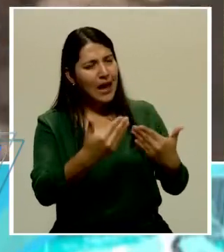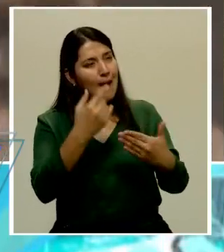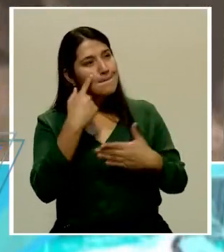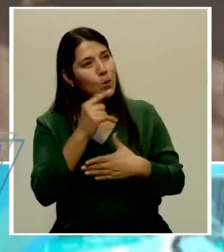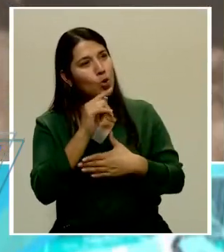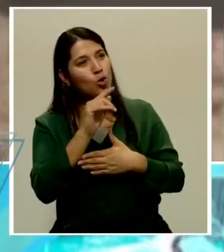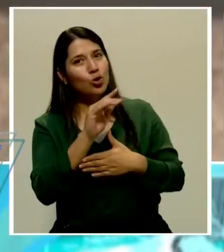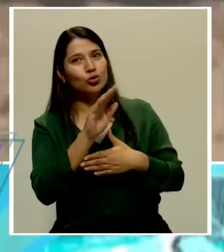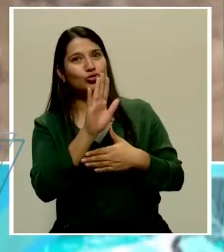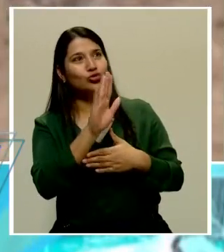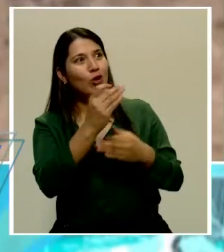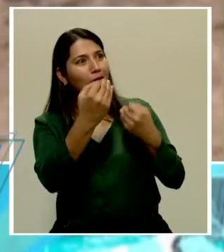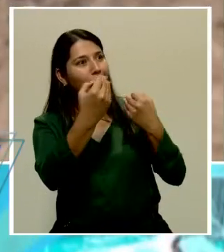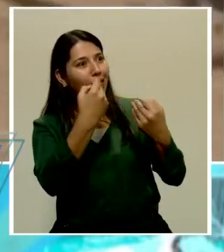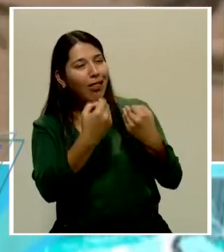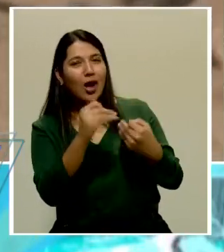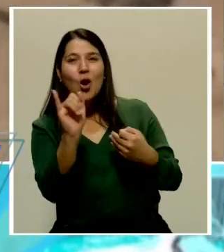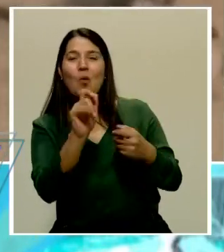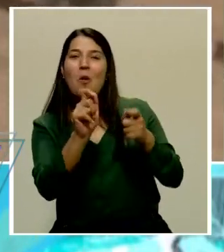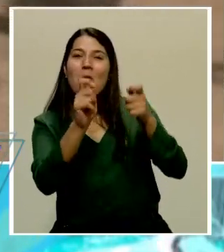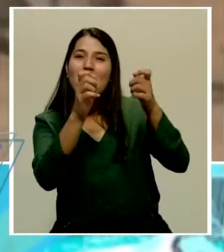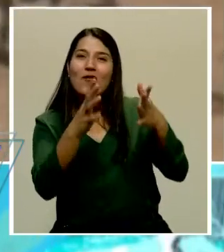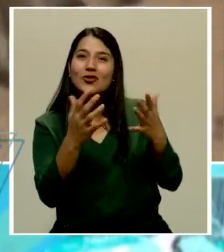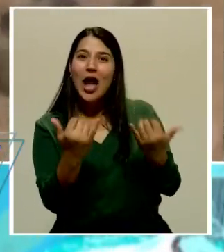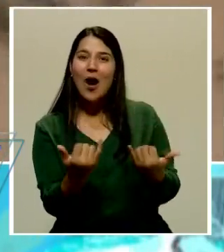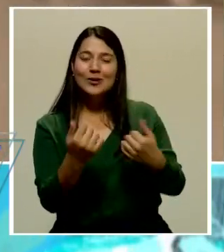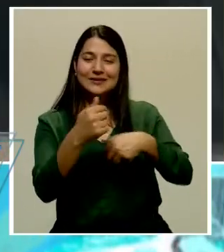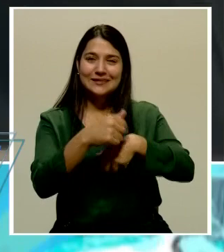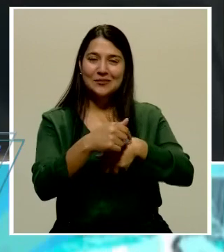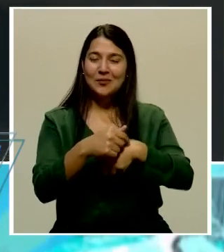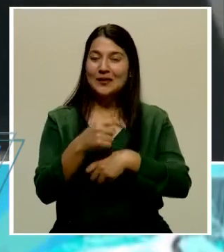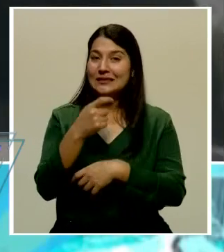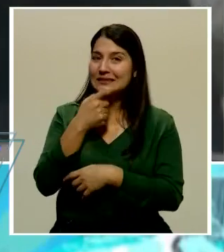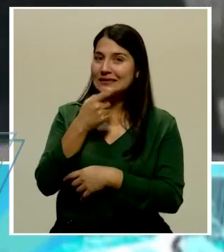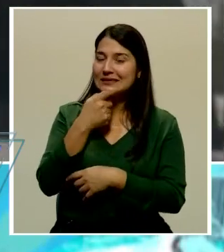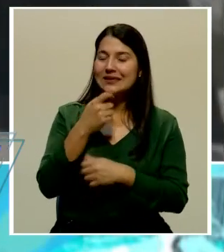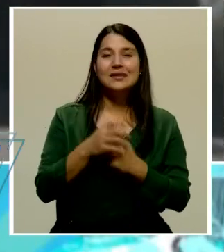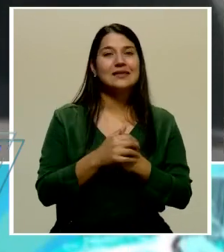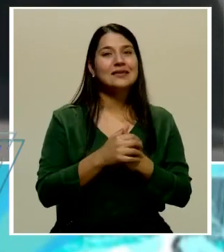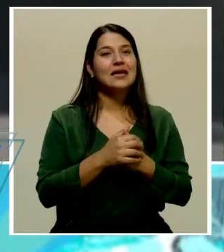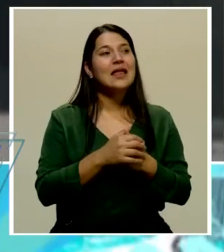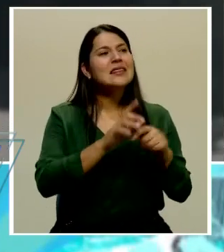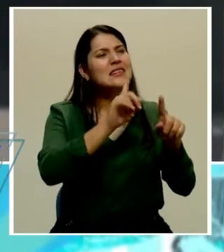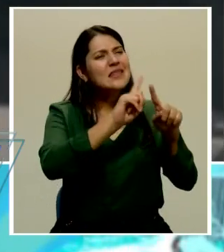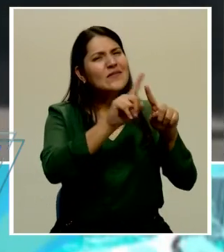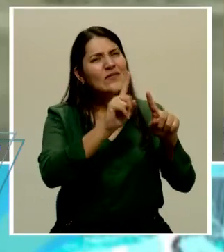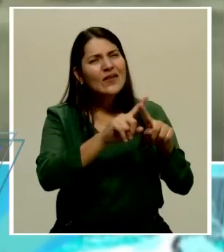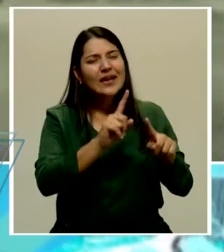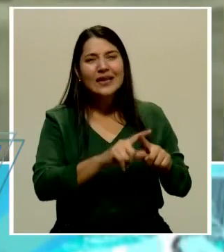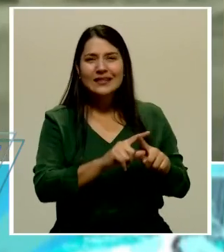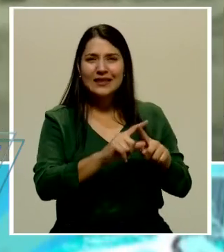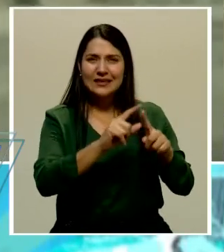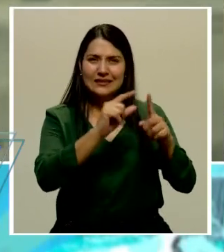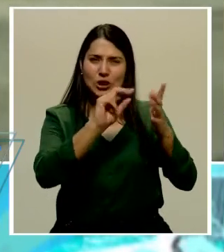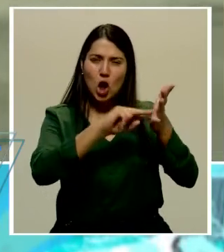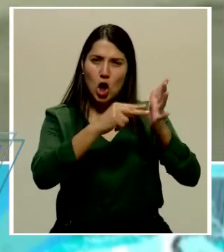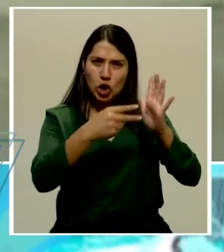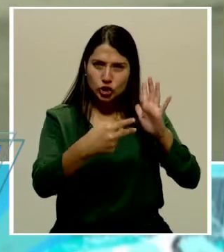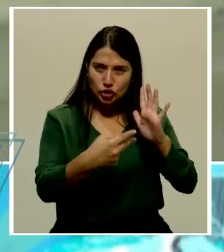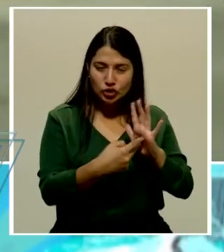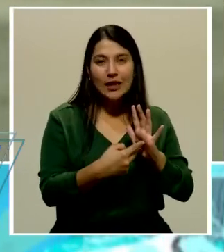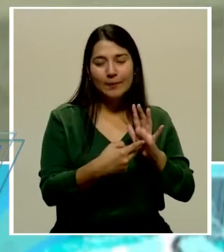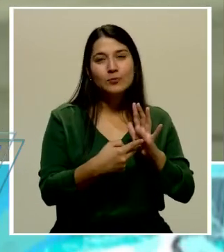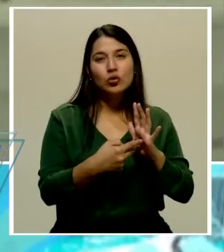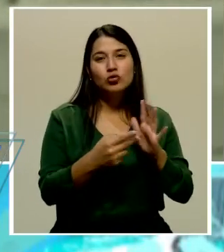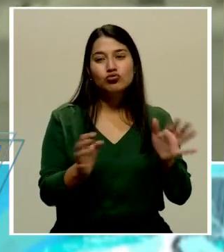de docencia que está haciendo en esta entrevista, hay varios conceptos que acompañan a un organismo como la